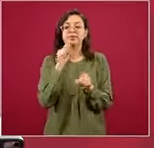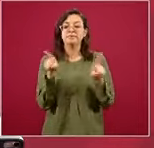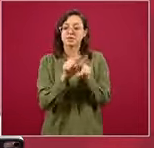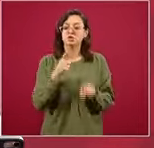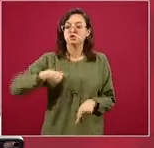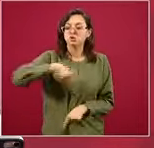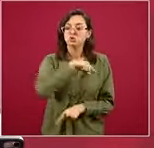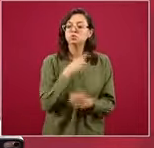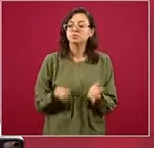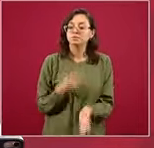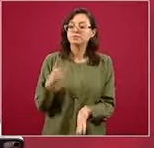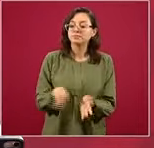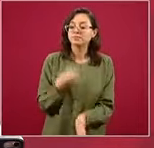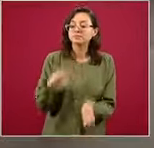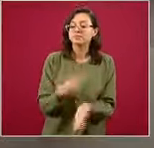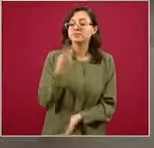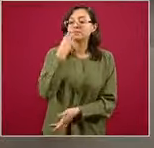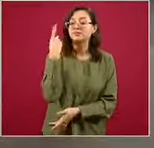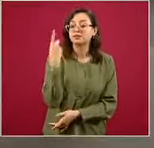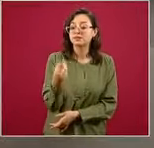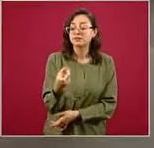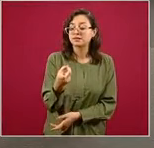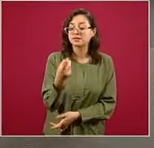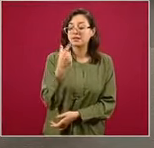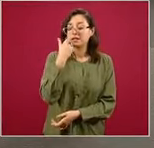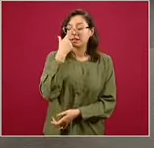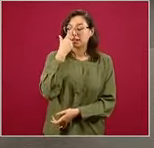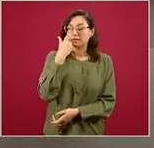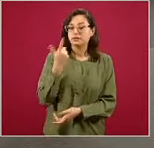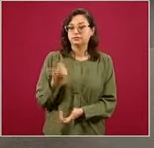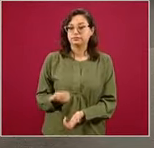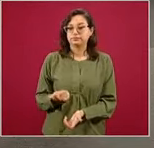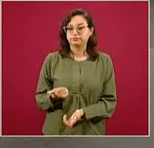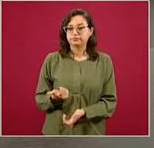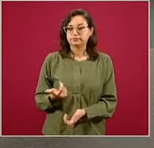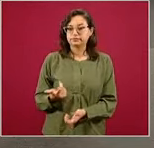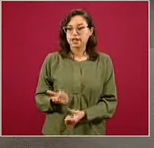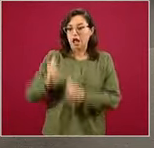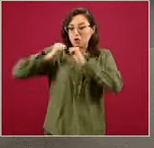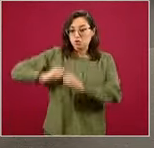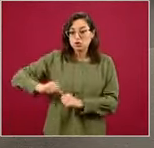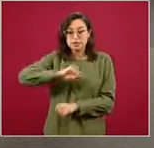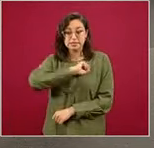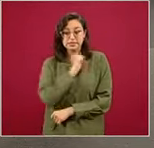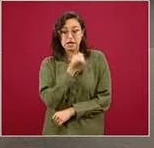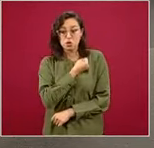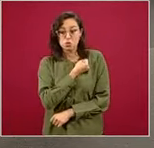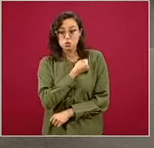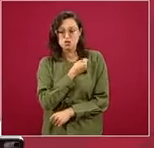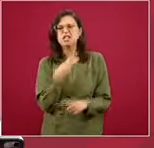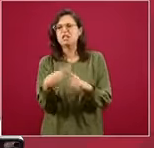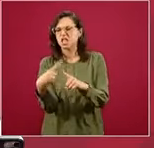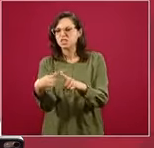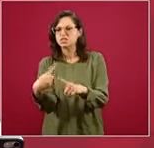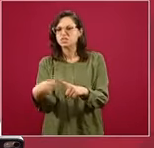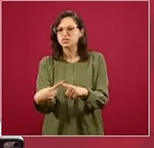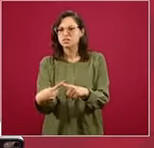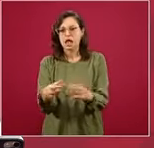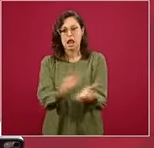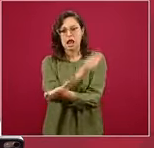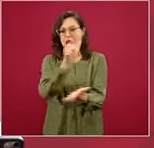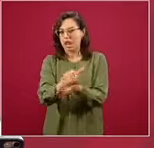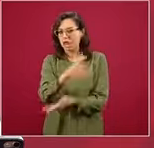muchísimas veces, las autoridades sanitarias están claramente estipuladas en la Ley General de